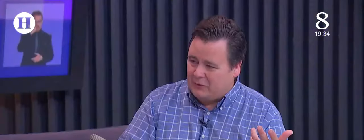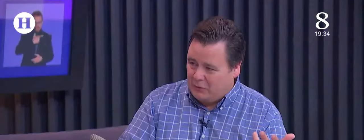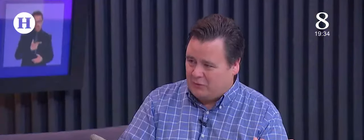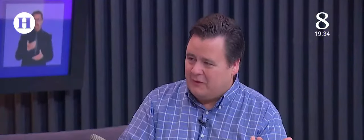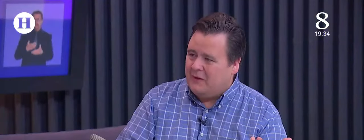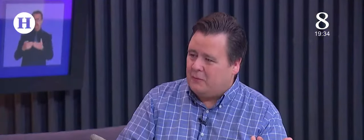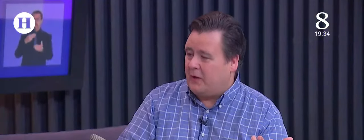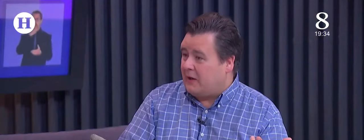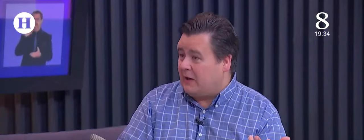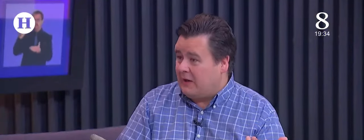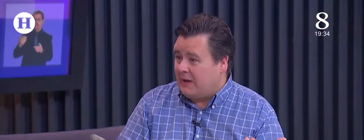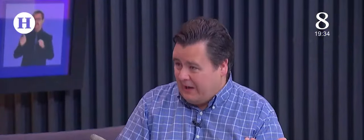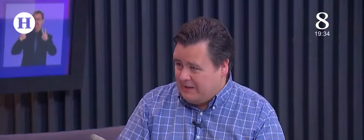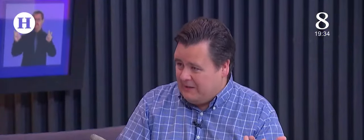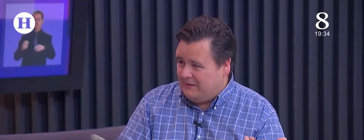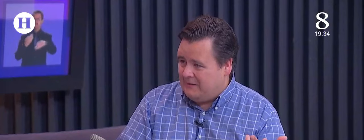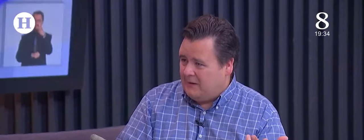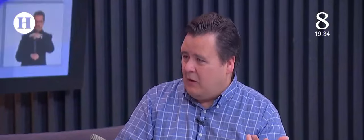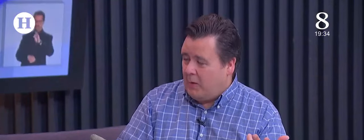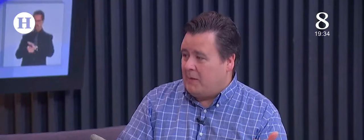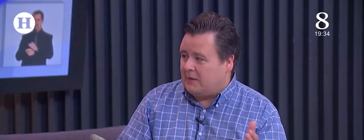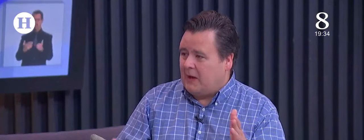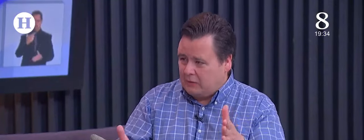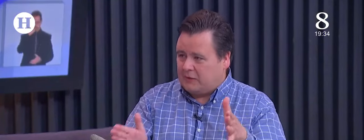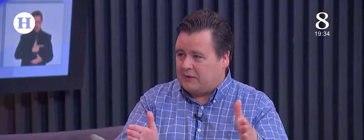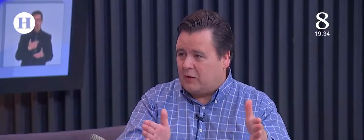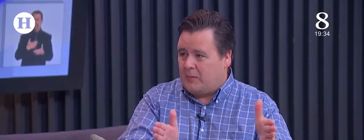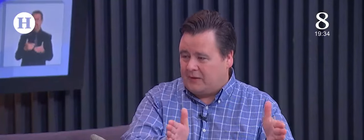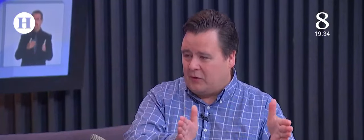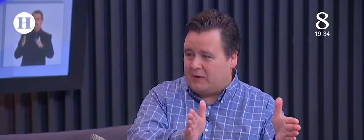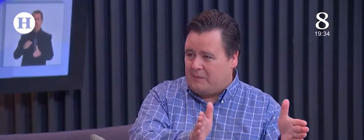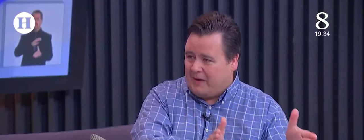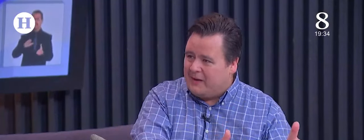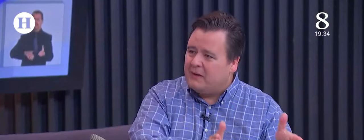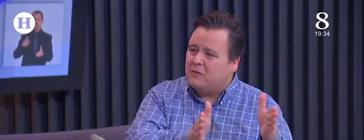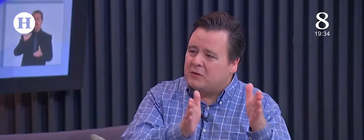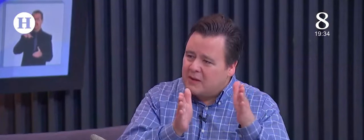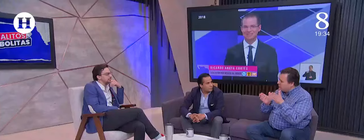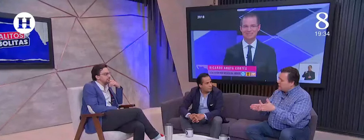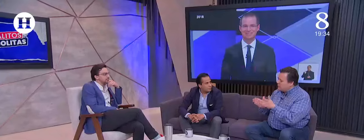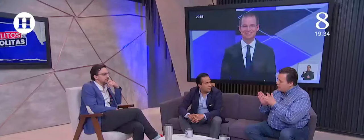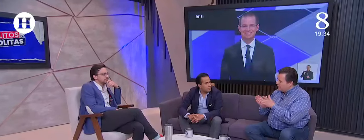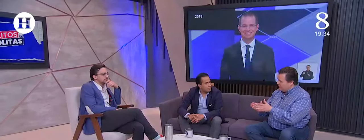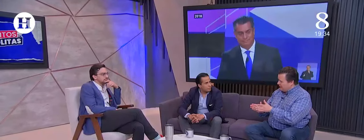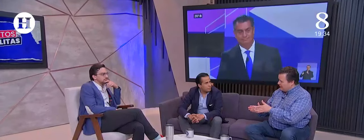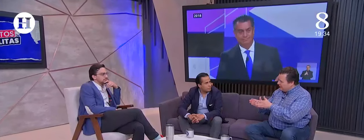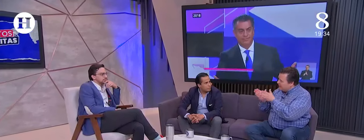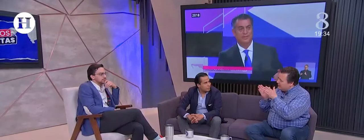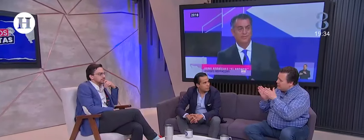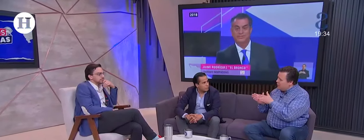2018 fue Ricky riin canayin obviamente las cosas están comenzando a irse mal y y es un tema muy